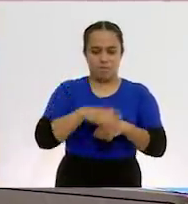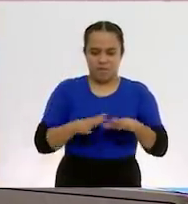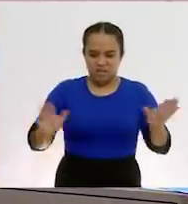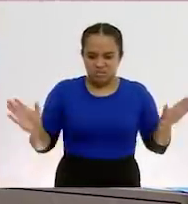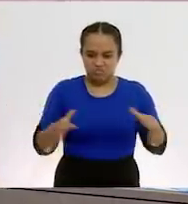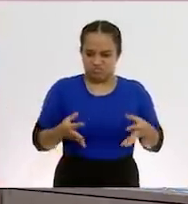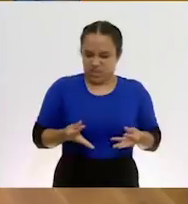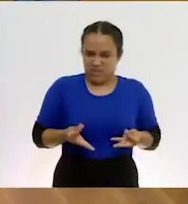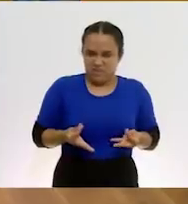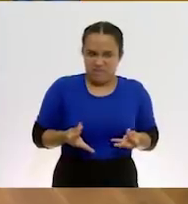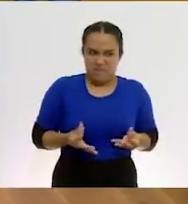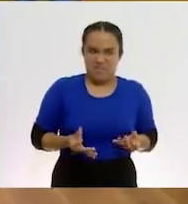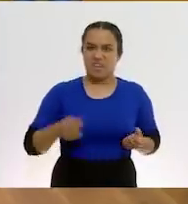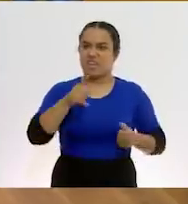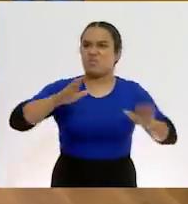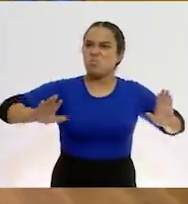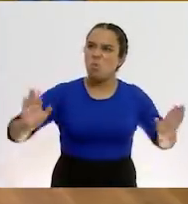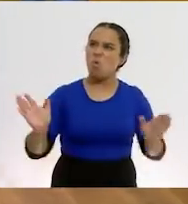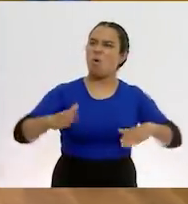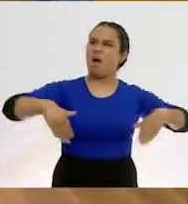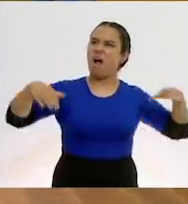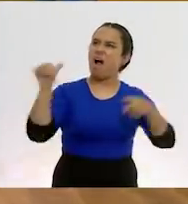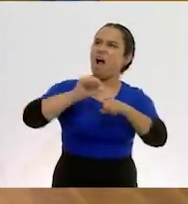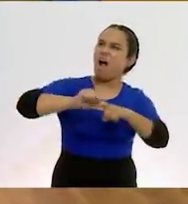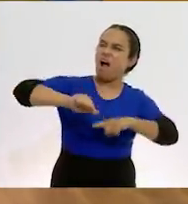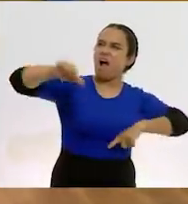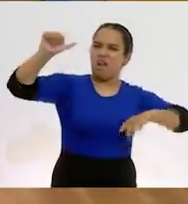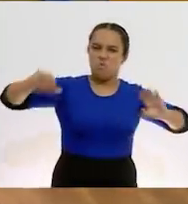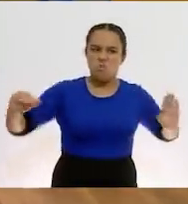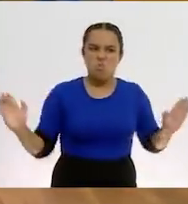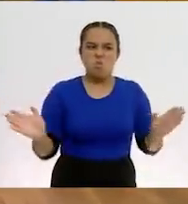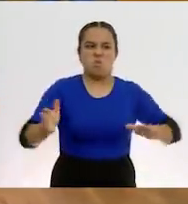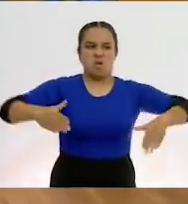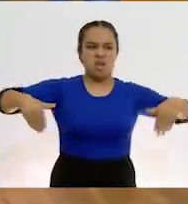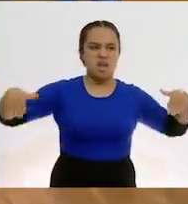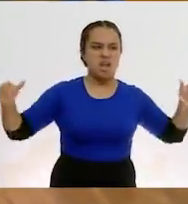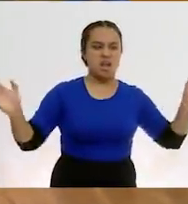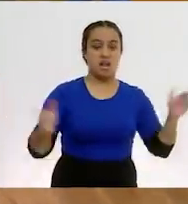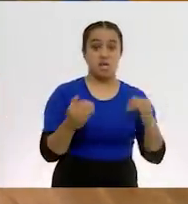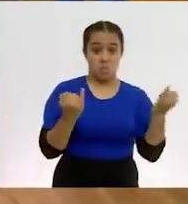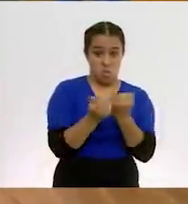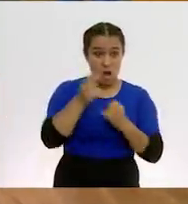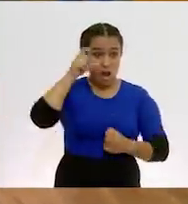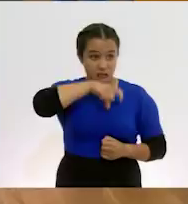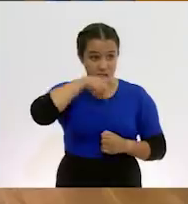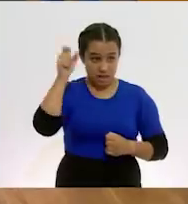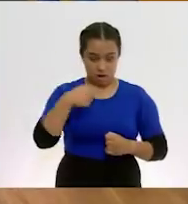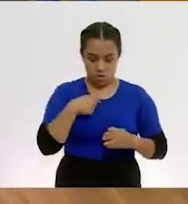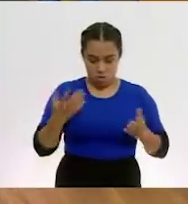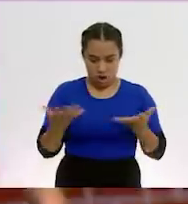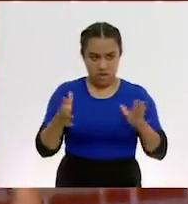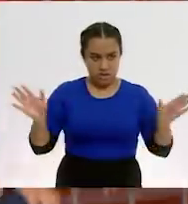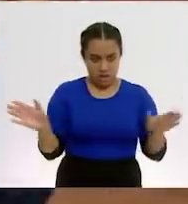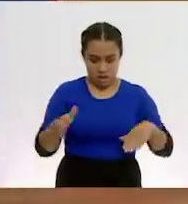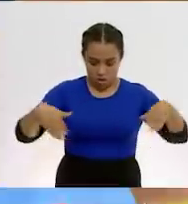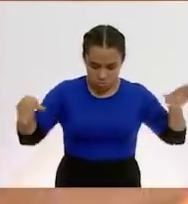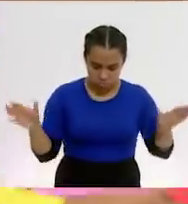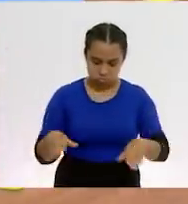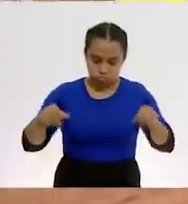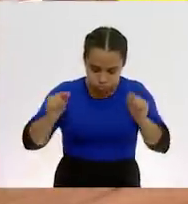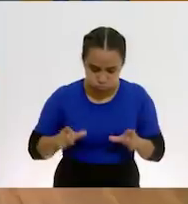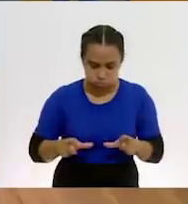majestuosa y vuela muy alto, vuela muy alto, vuela muy alto. Y así como el águila voy a ir a colocar esta